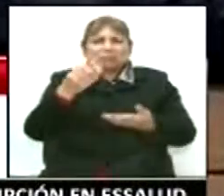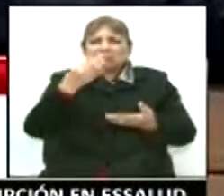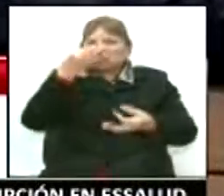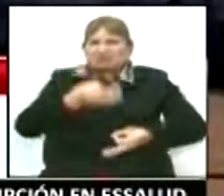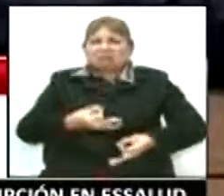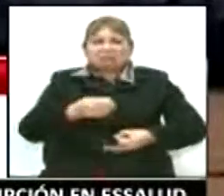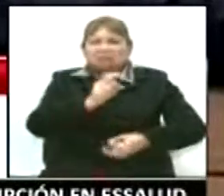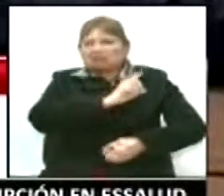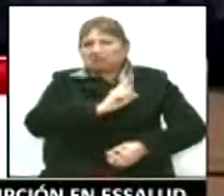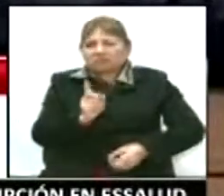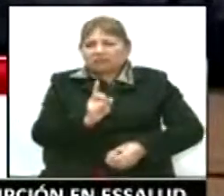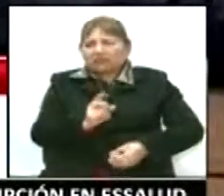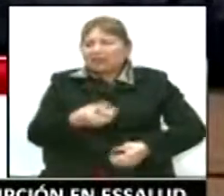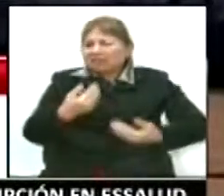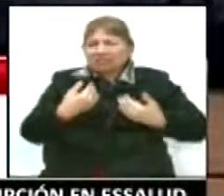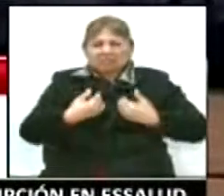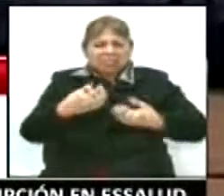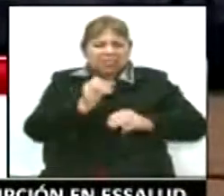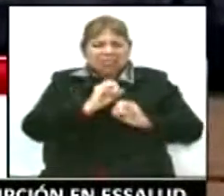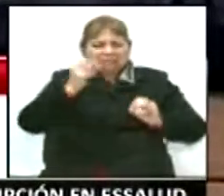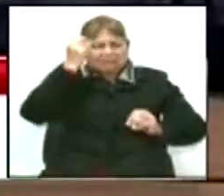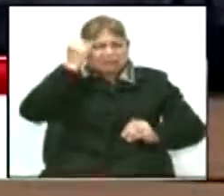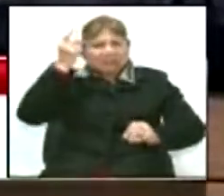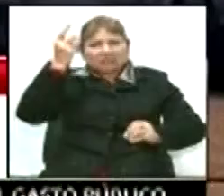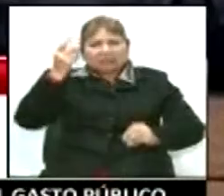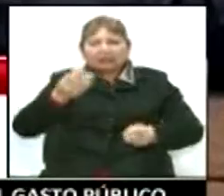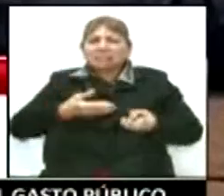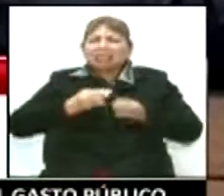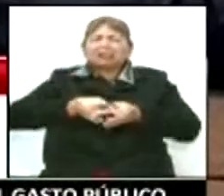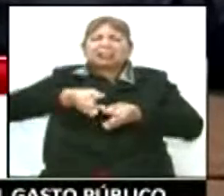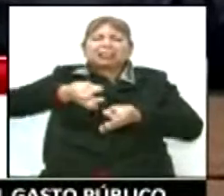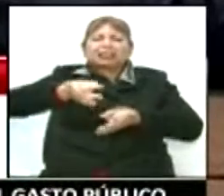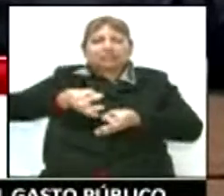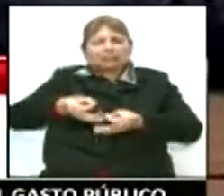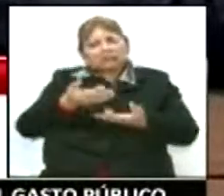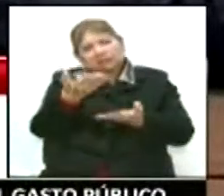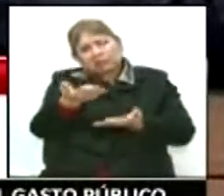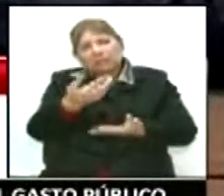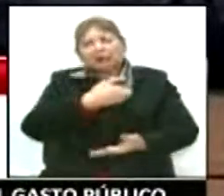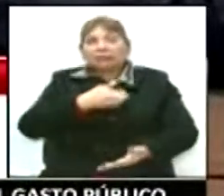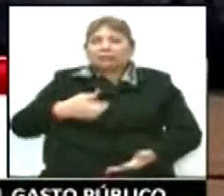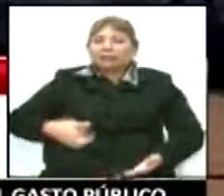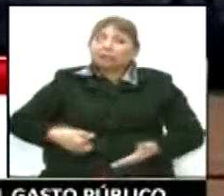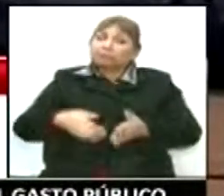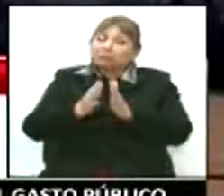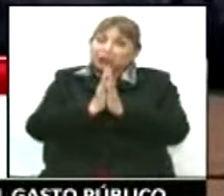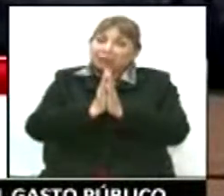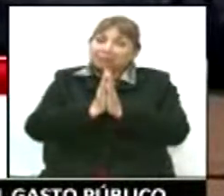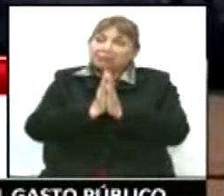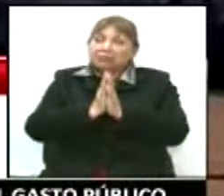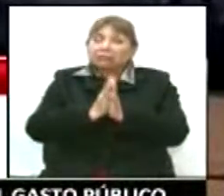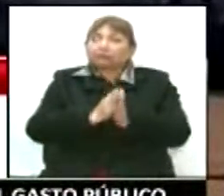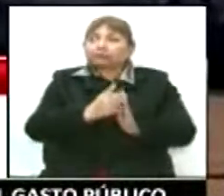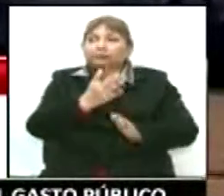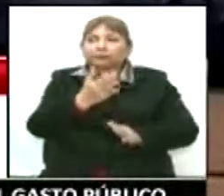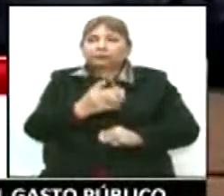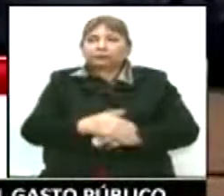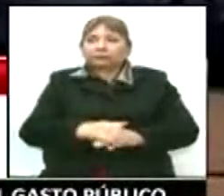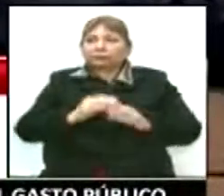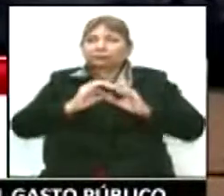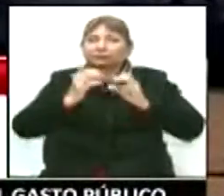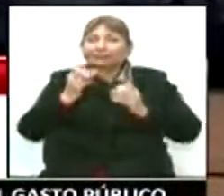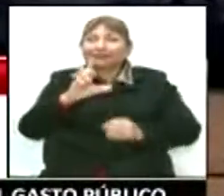infundadas, que no tienen ningún sentido y simplemente están dilatando el asunto, señor presidente. Yo le pediría a la